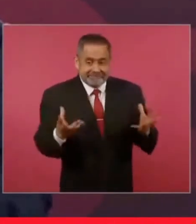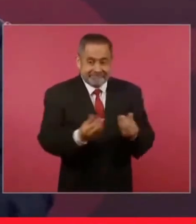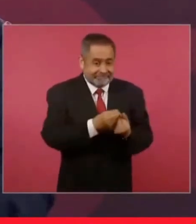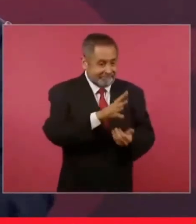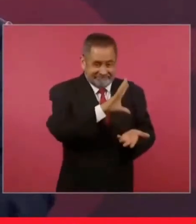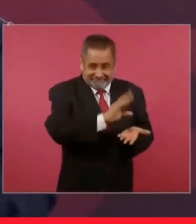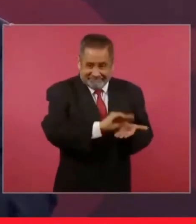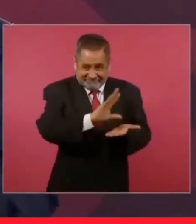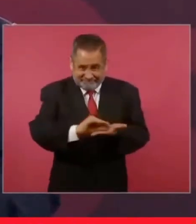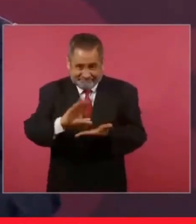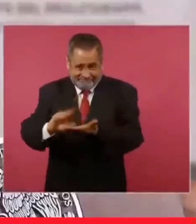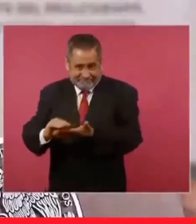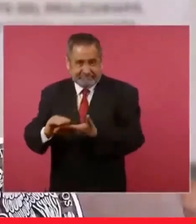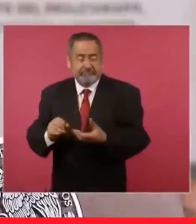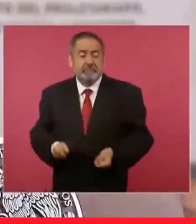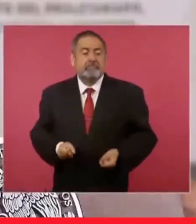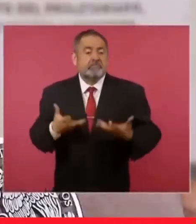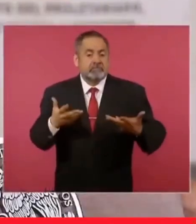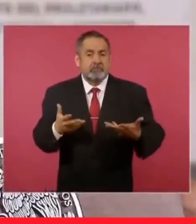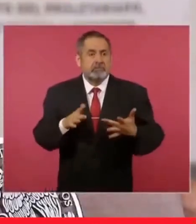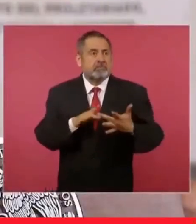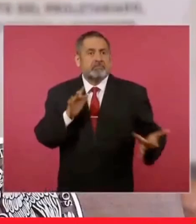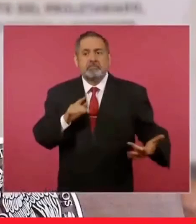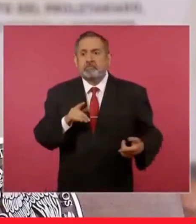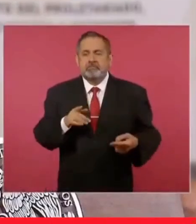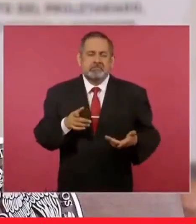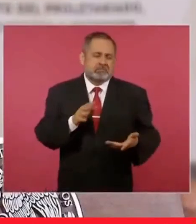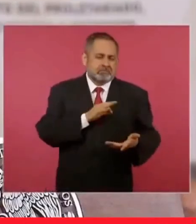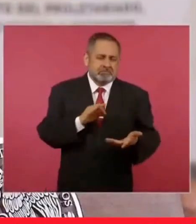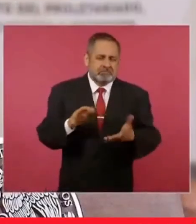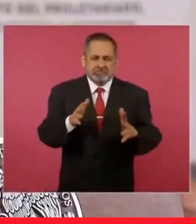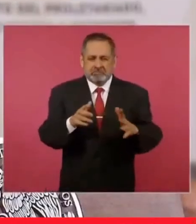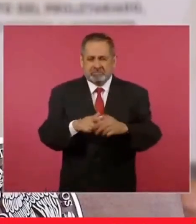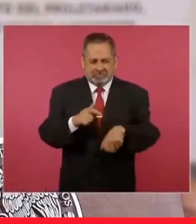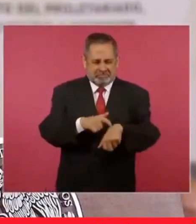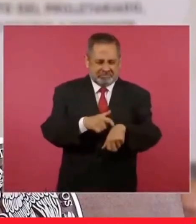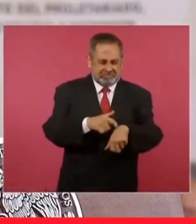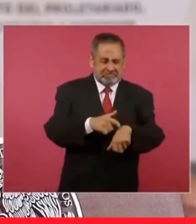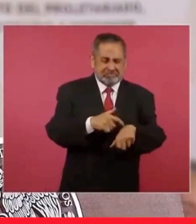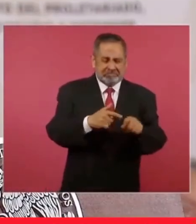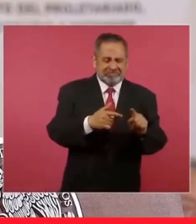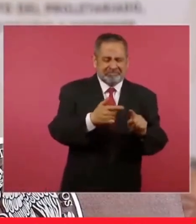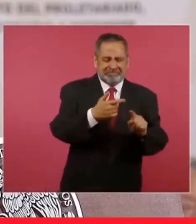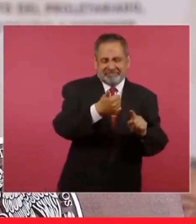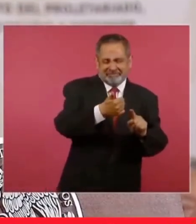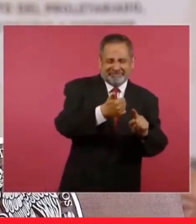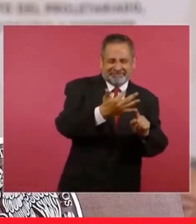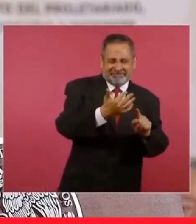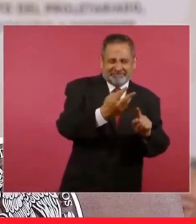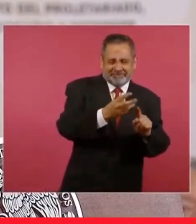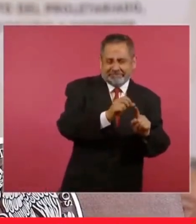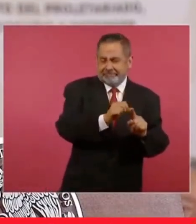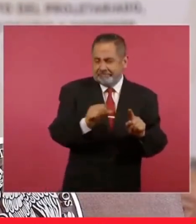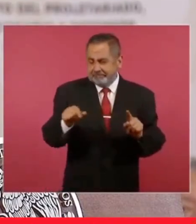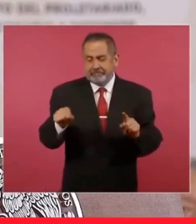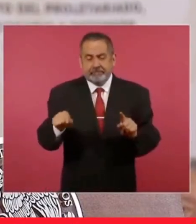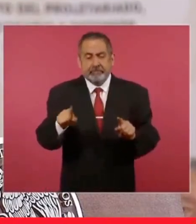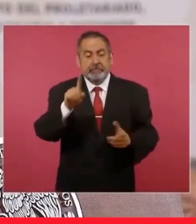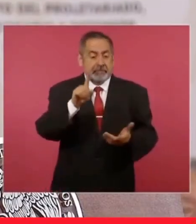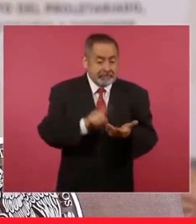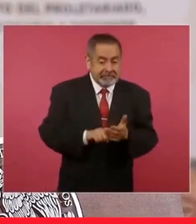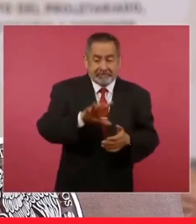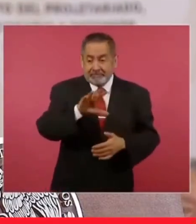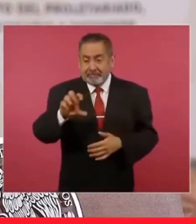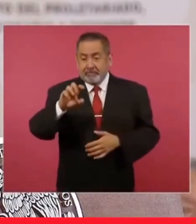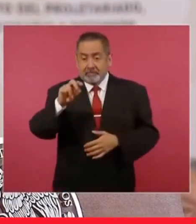megawatts. En total se desconectaron a partir de las 18:53 1.502